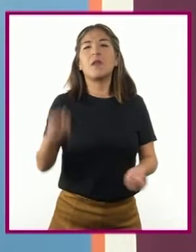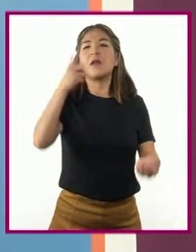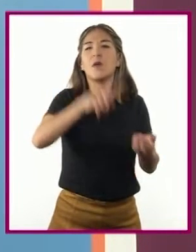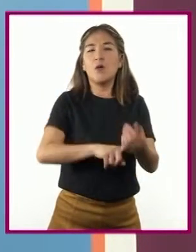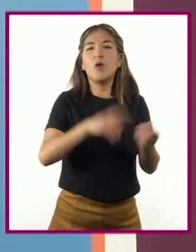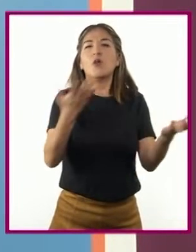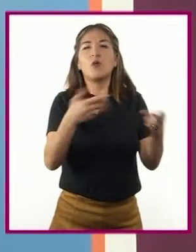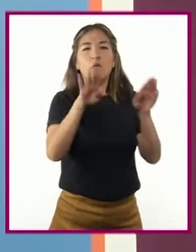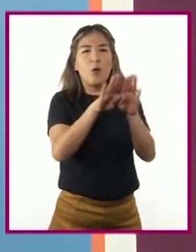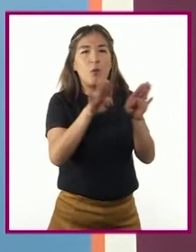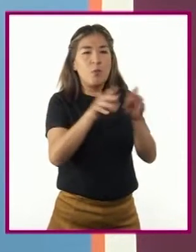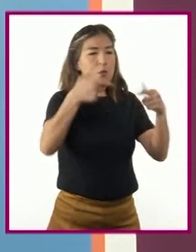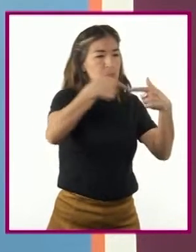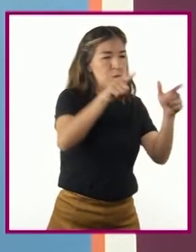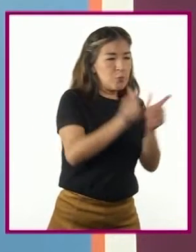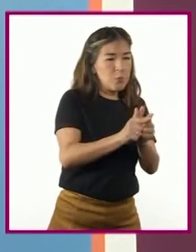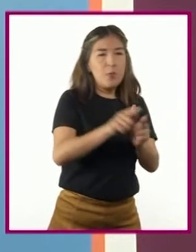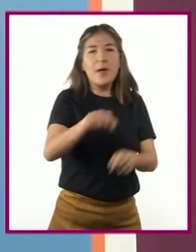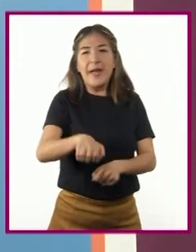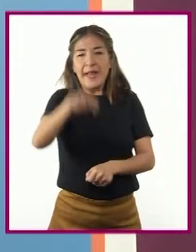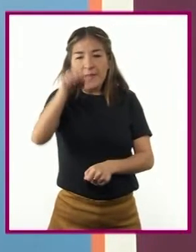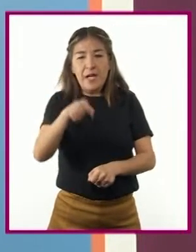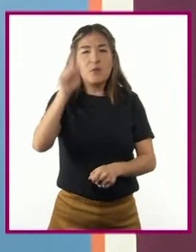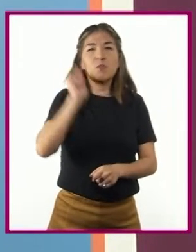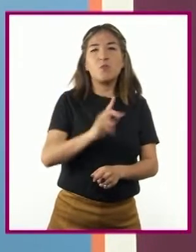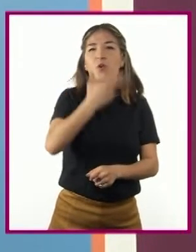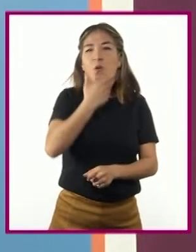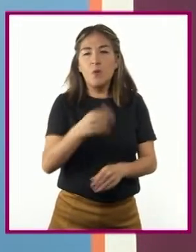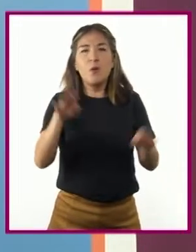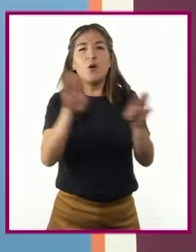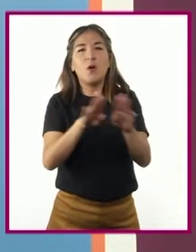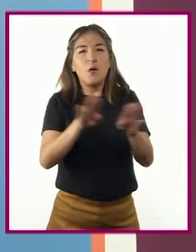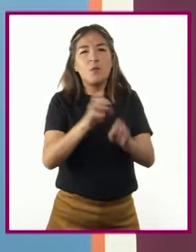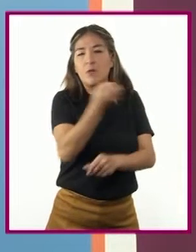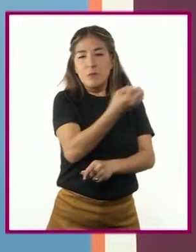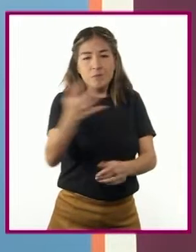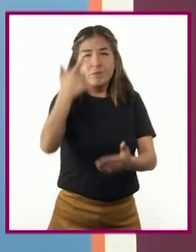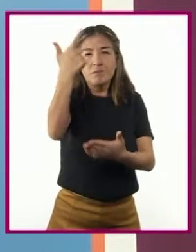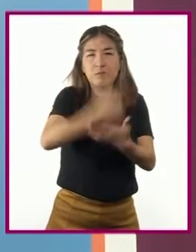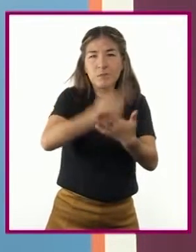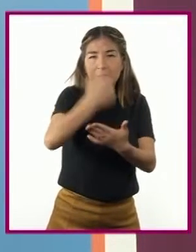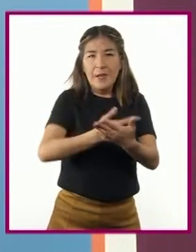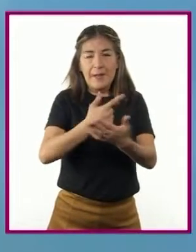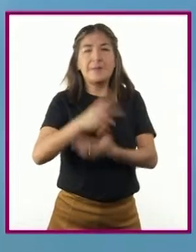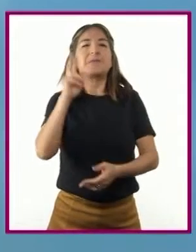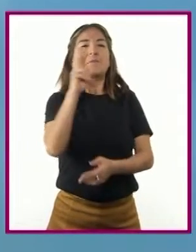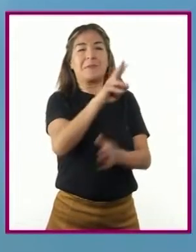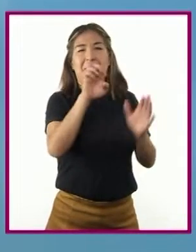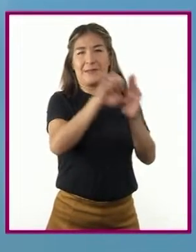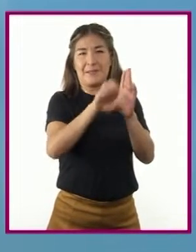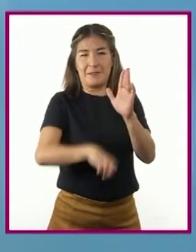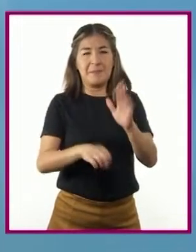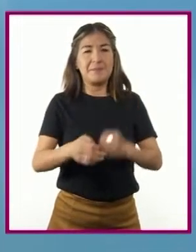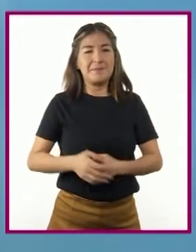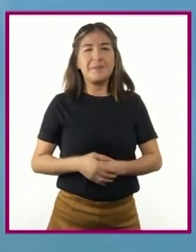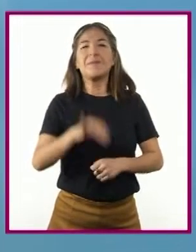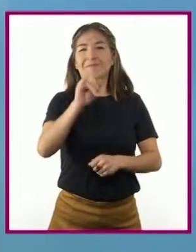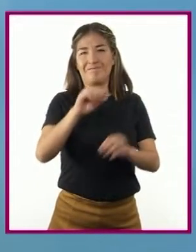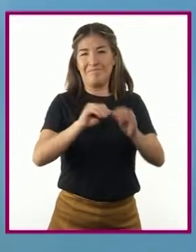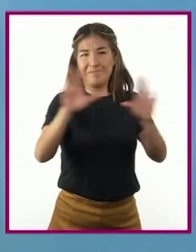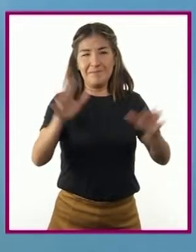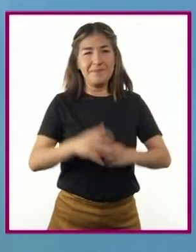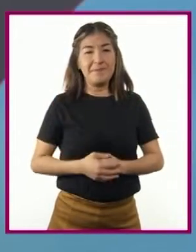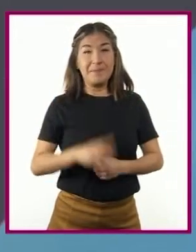por grupos de edad y género. Veamos algunos ejemplos con mayor detalle. ¡Claro!